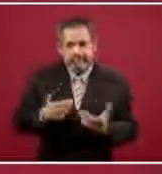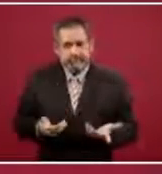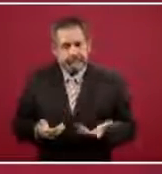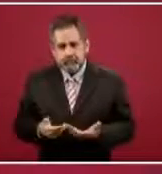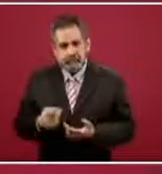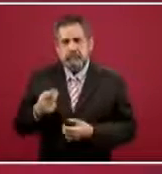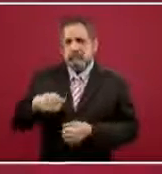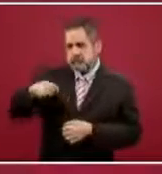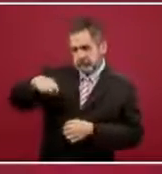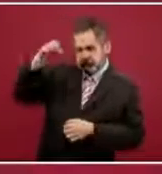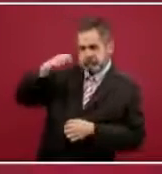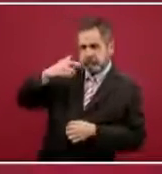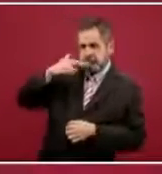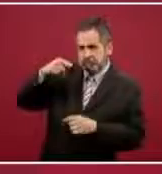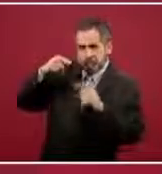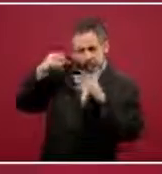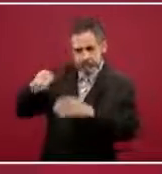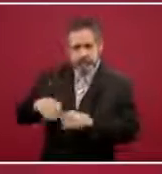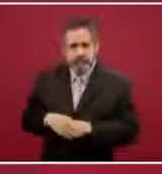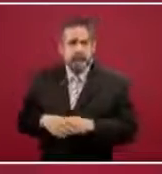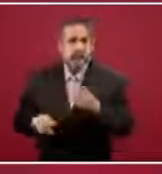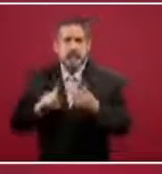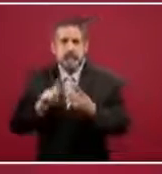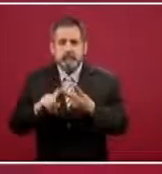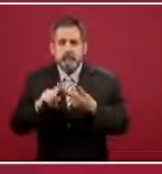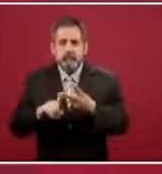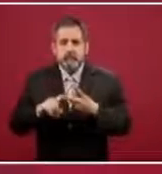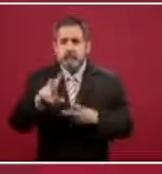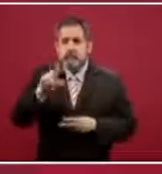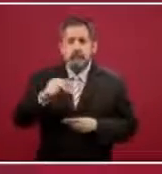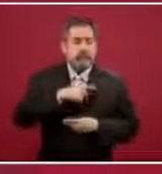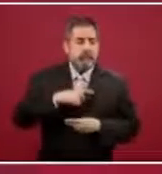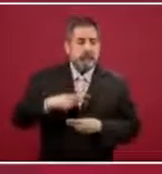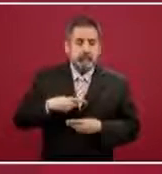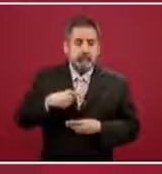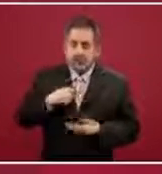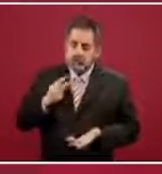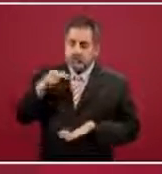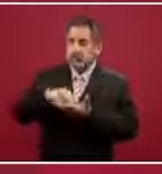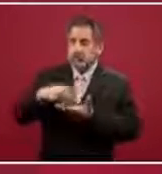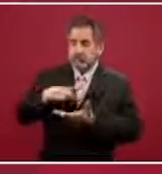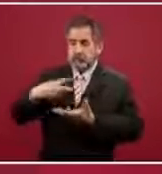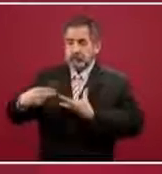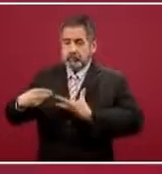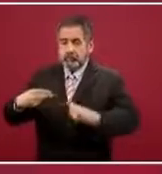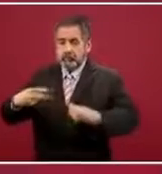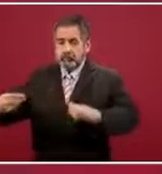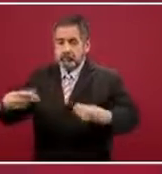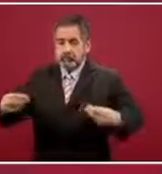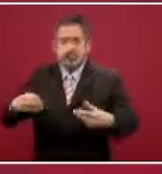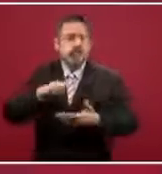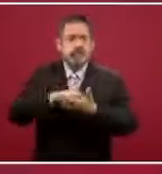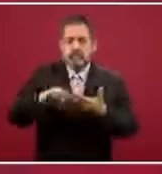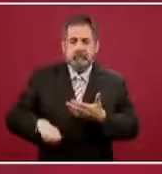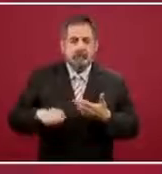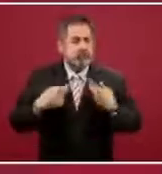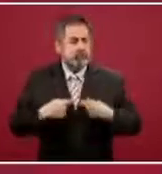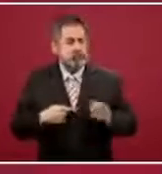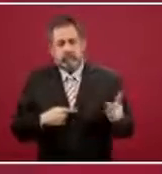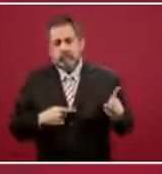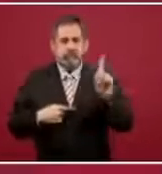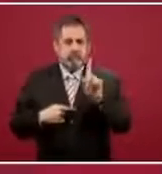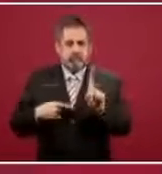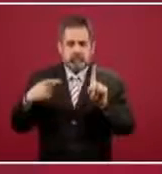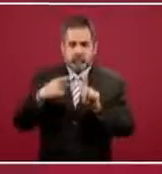importantísimo no contribuyen a la transmisión una persona vamos a decir el ejemplo una persona que